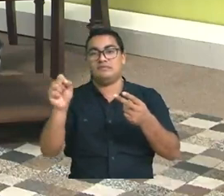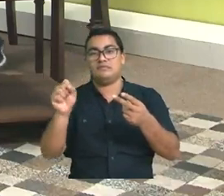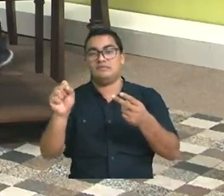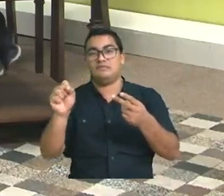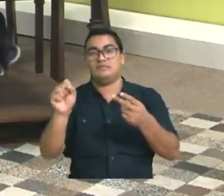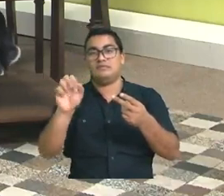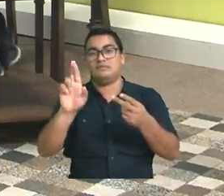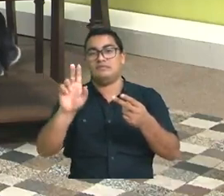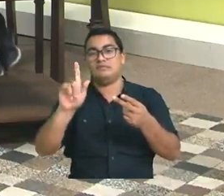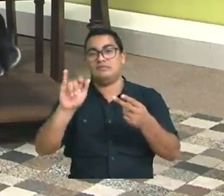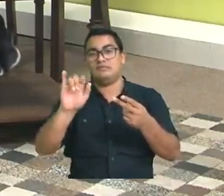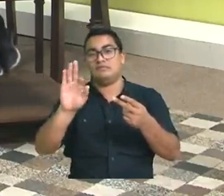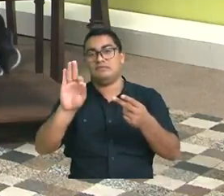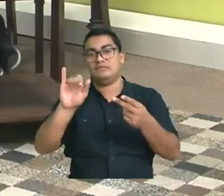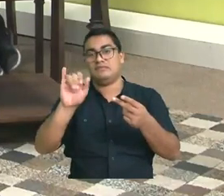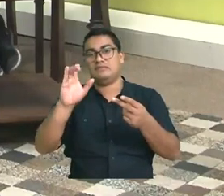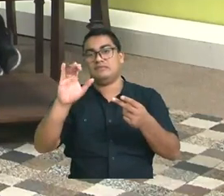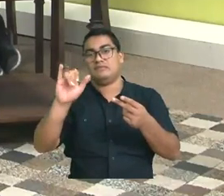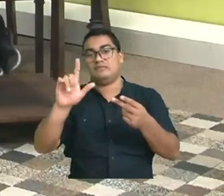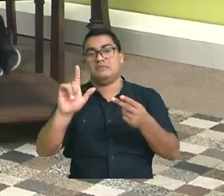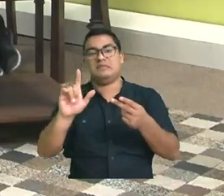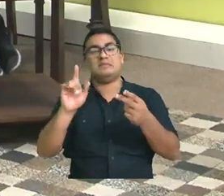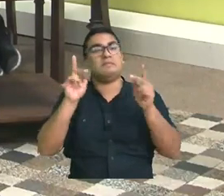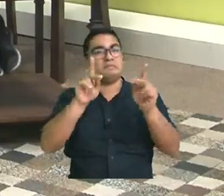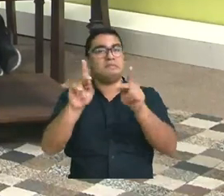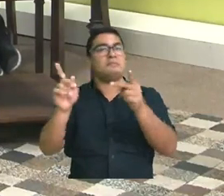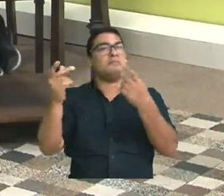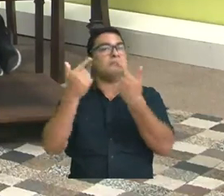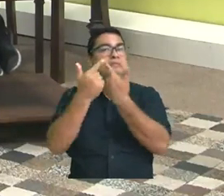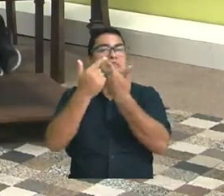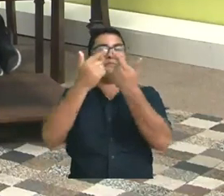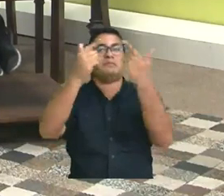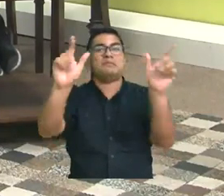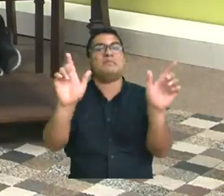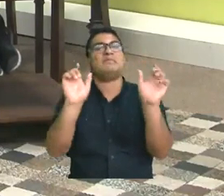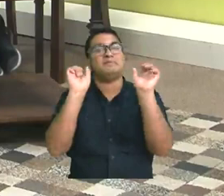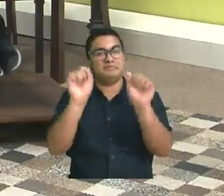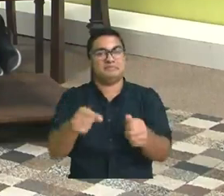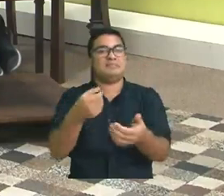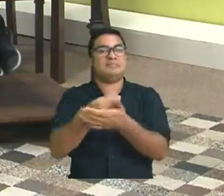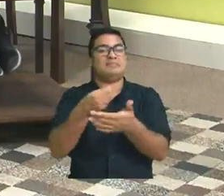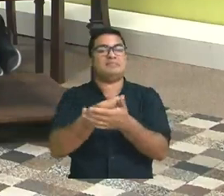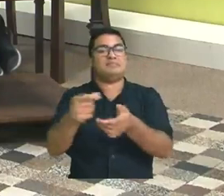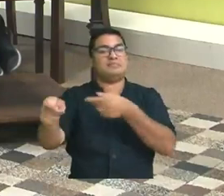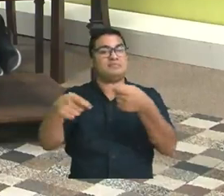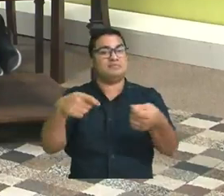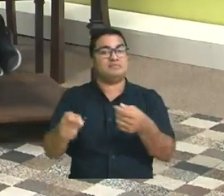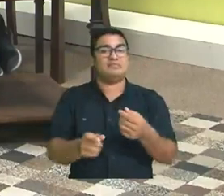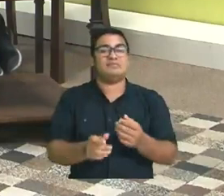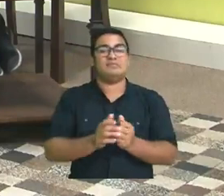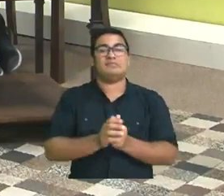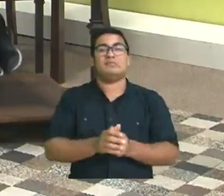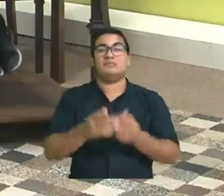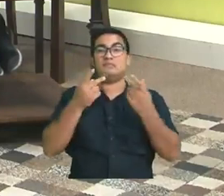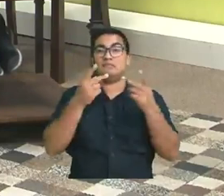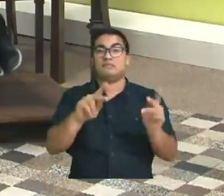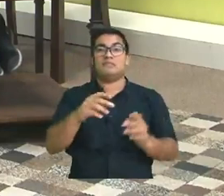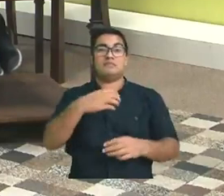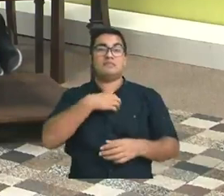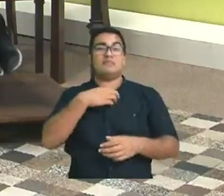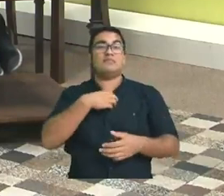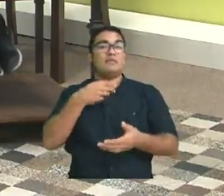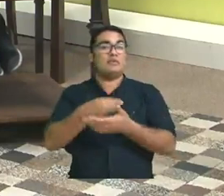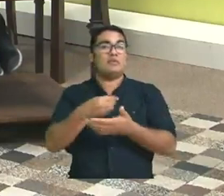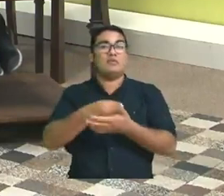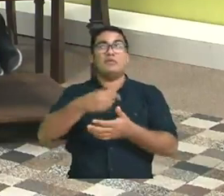común y la de venta libre que todo paciente puede adquirir en la farmacia. Pero la automedicación no solamente